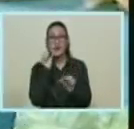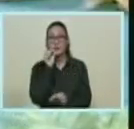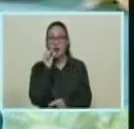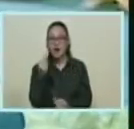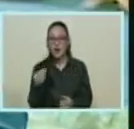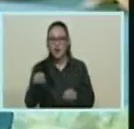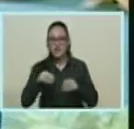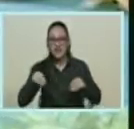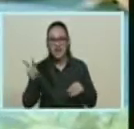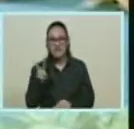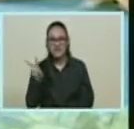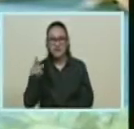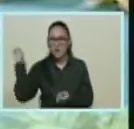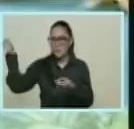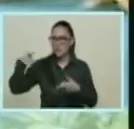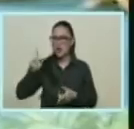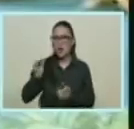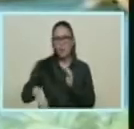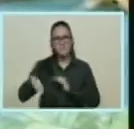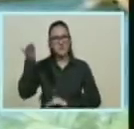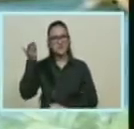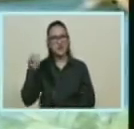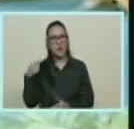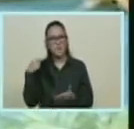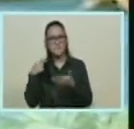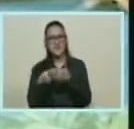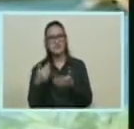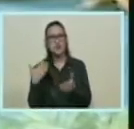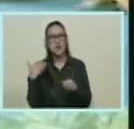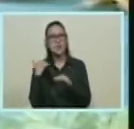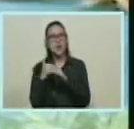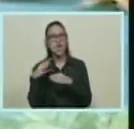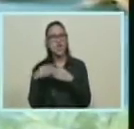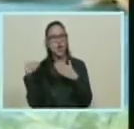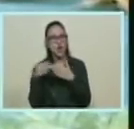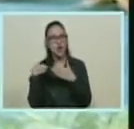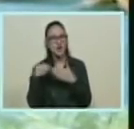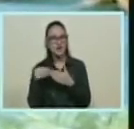en tierra venezolana, no es importado. Y le ponen el precio de Dollar Today.